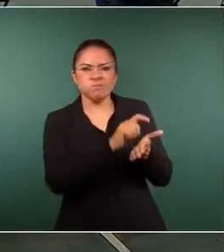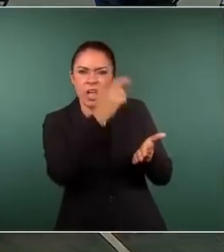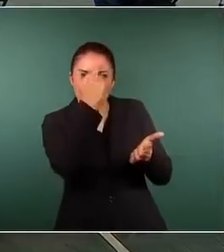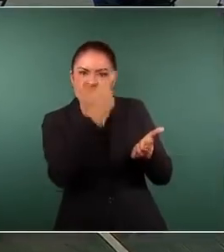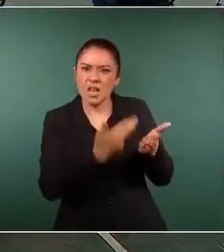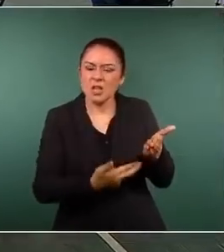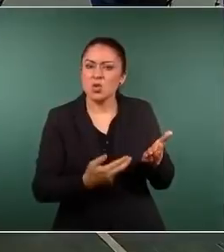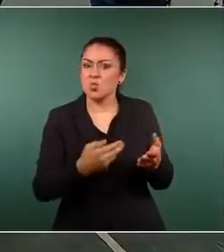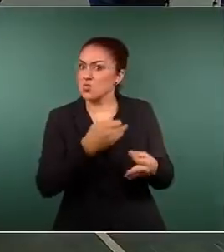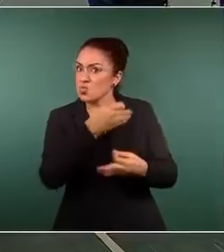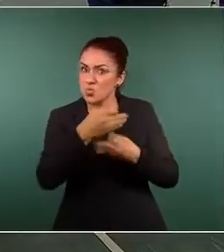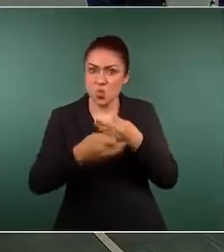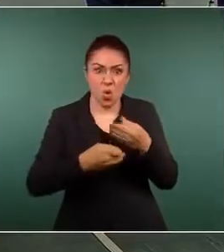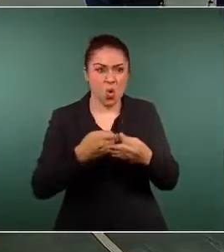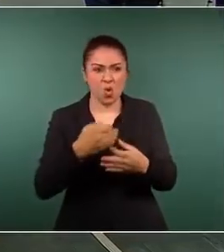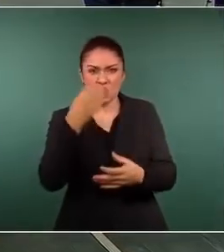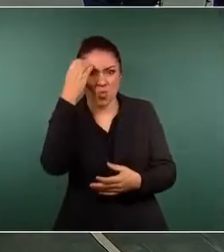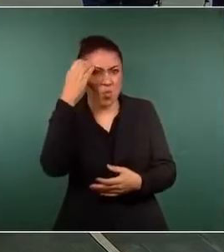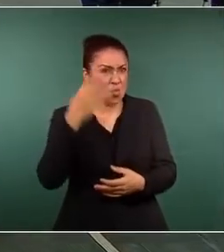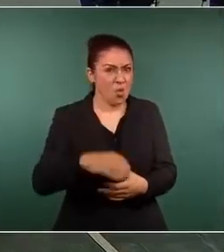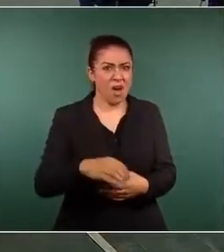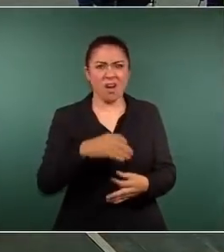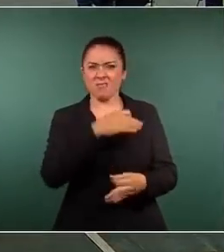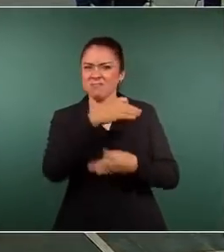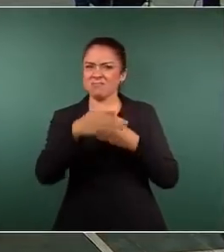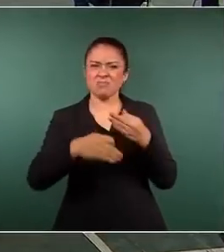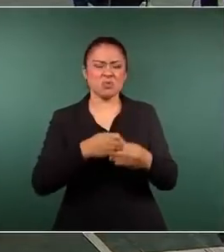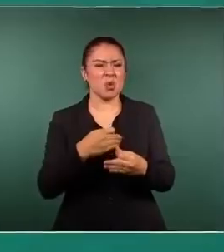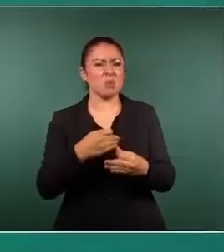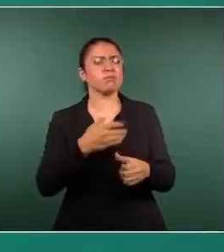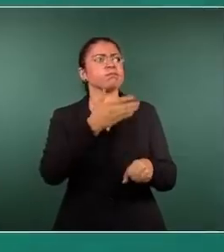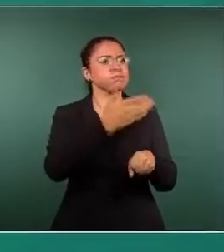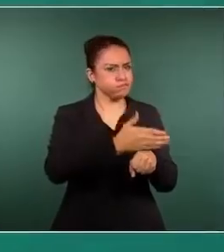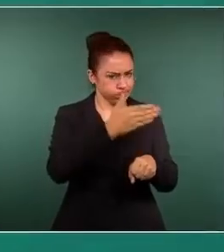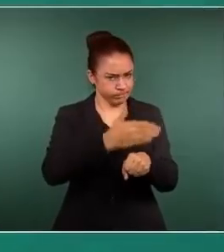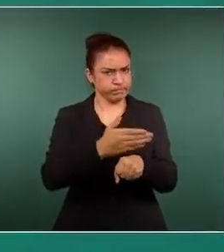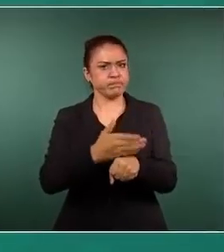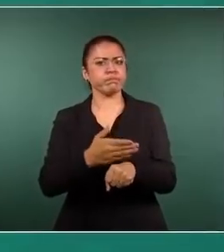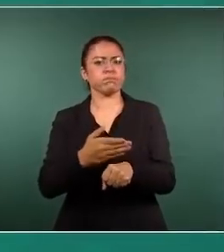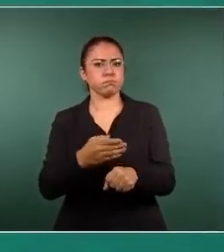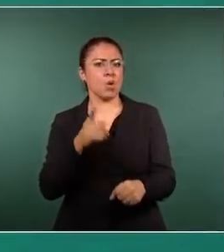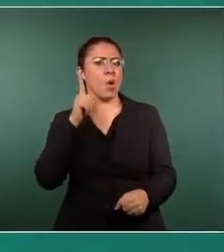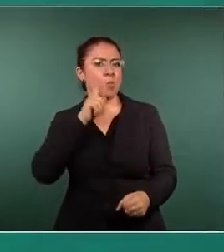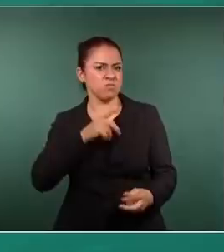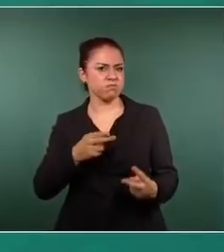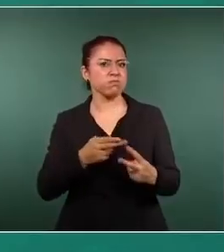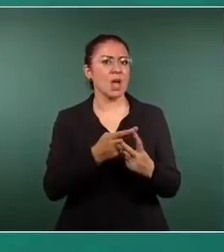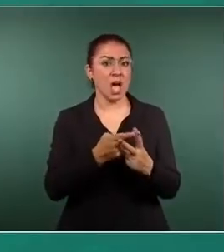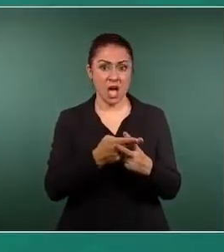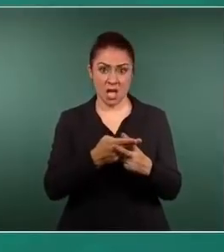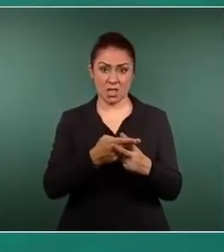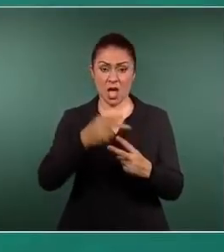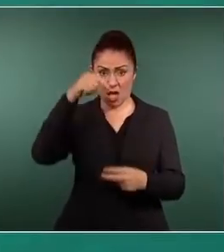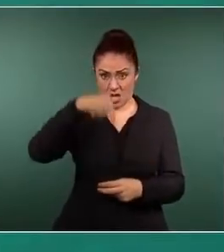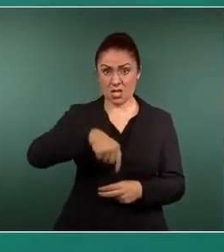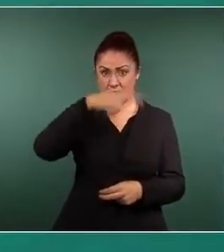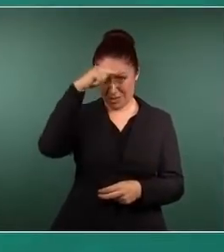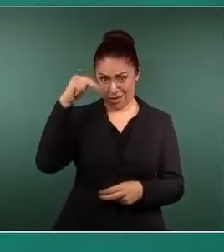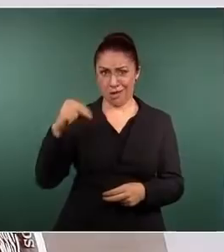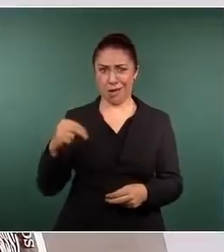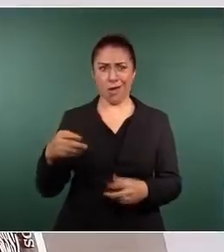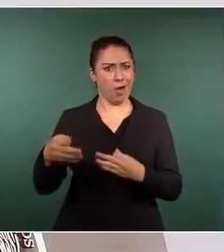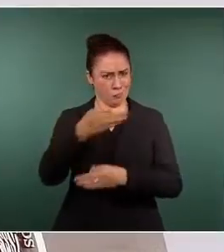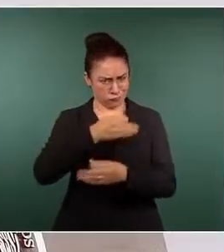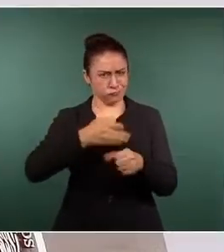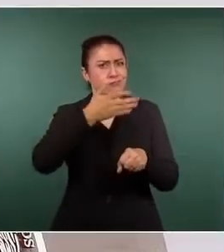sean aclarado y sea castigado a los responsables aquí en nayarit y este también es un